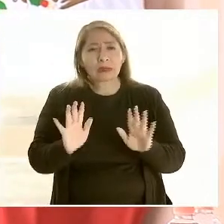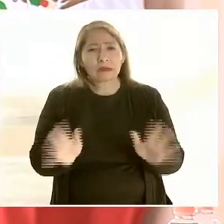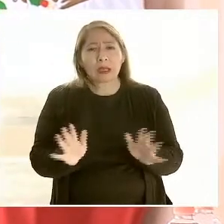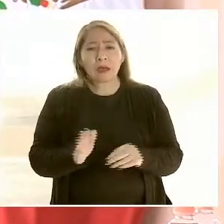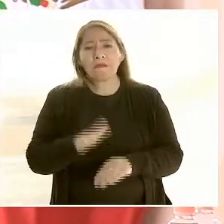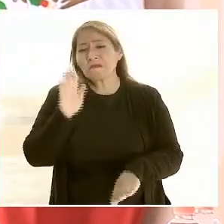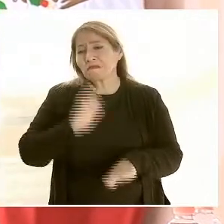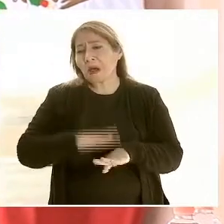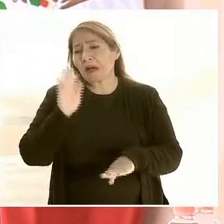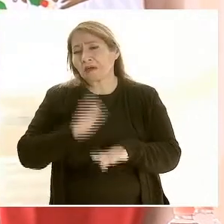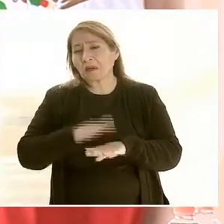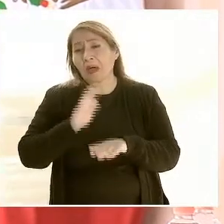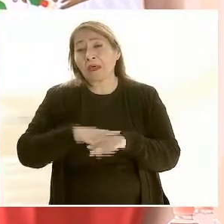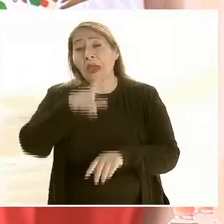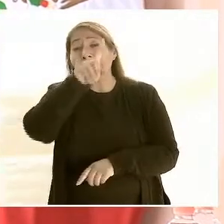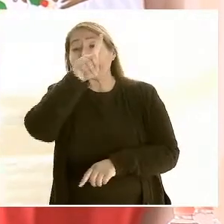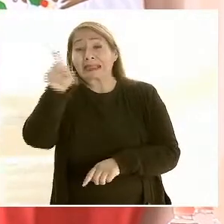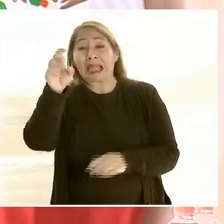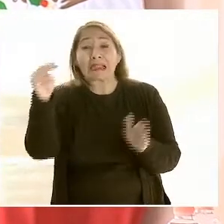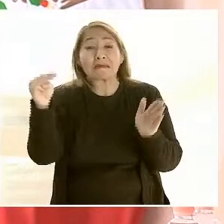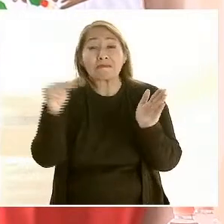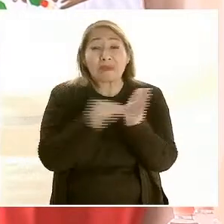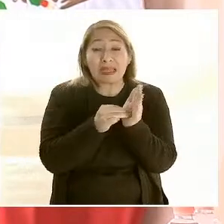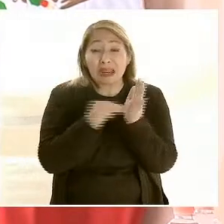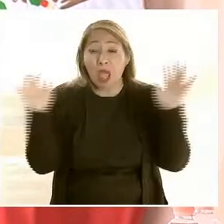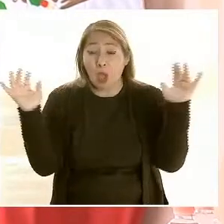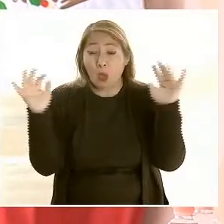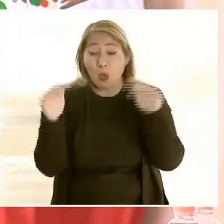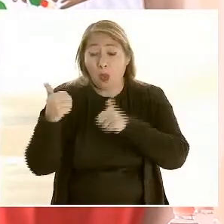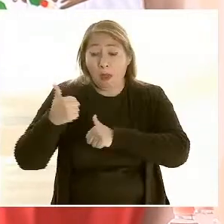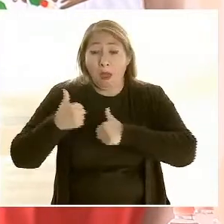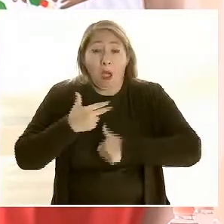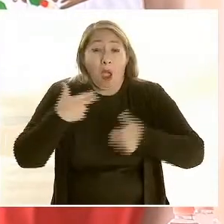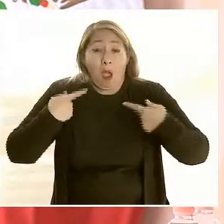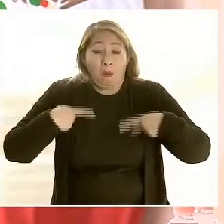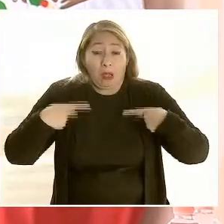con más de 100,000 elementos